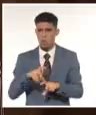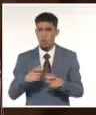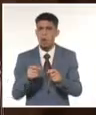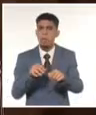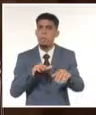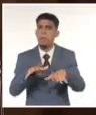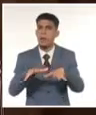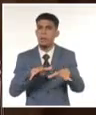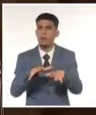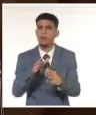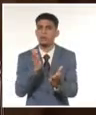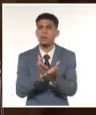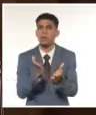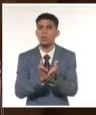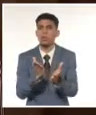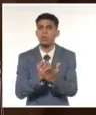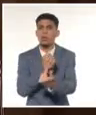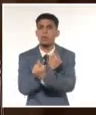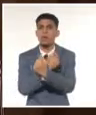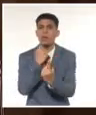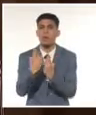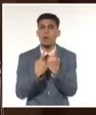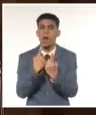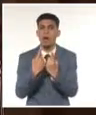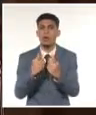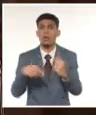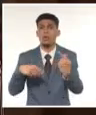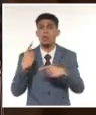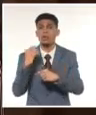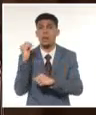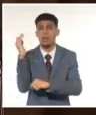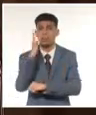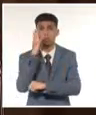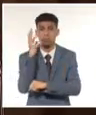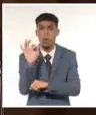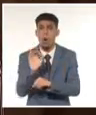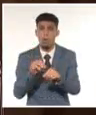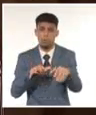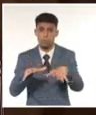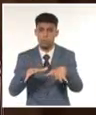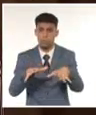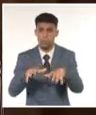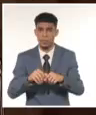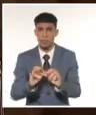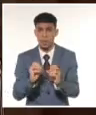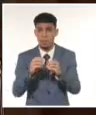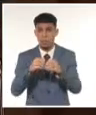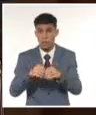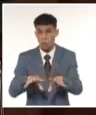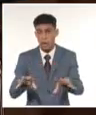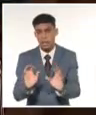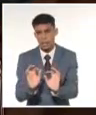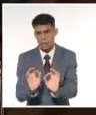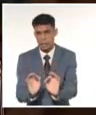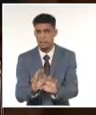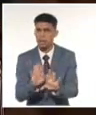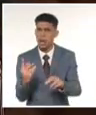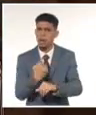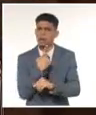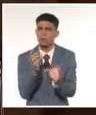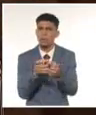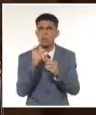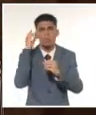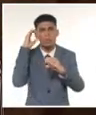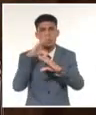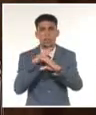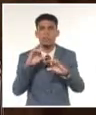los estudios de peligro, vulnerabilidad y riesgos, en los que los fenómenos naturales han sido evaluados y para los que se prepara